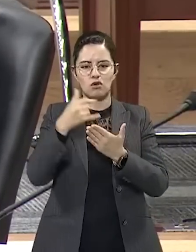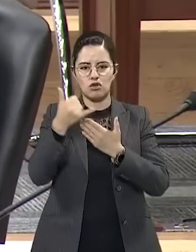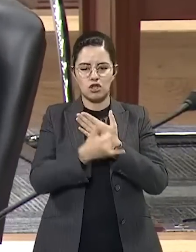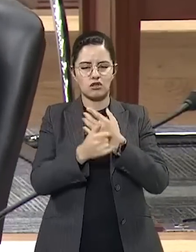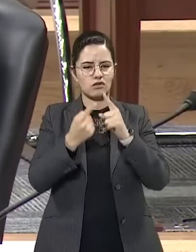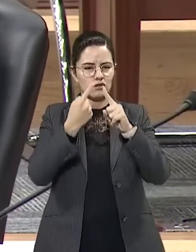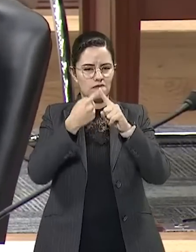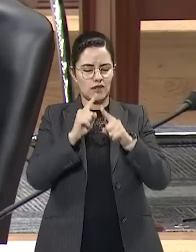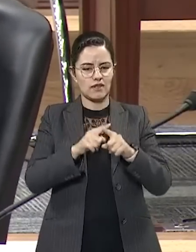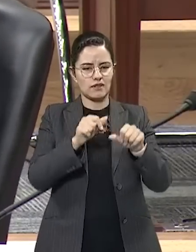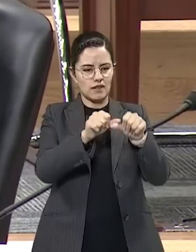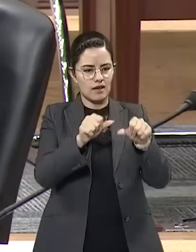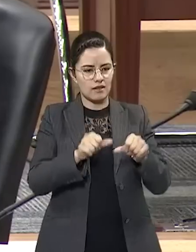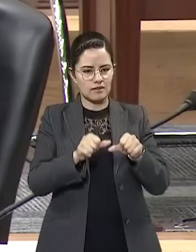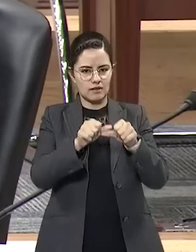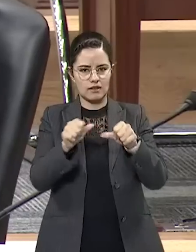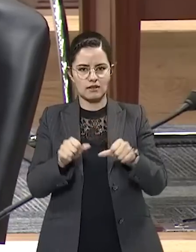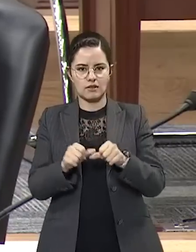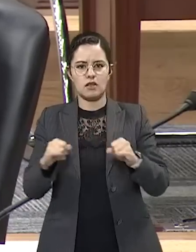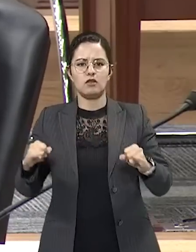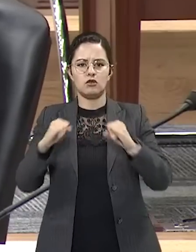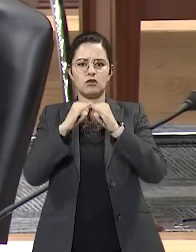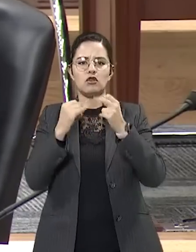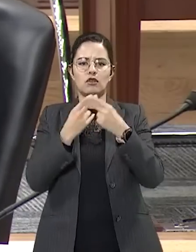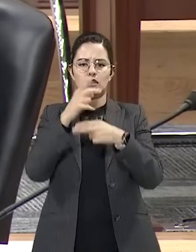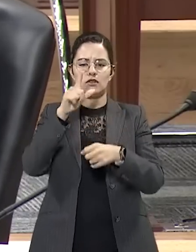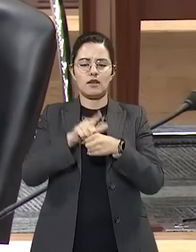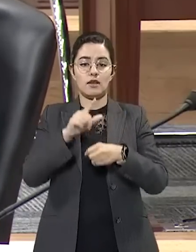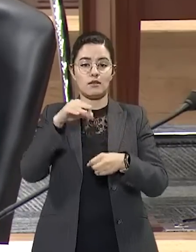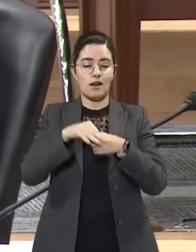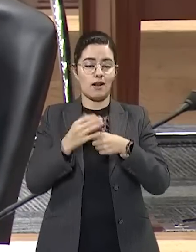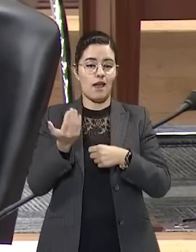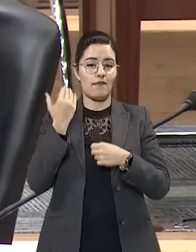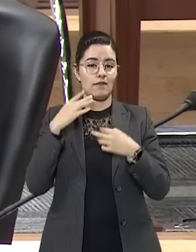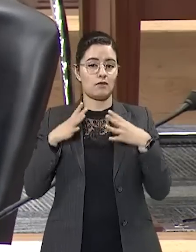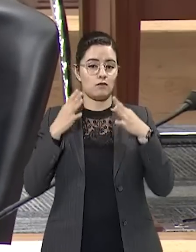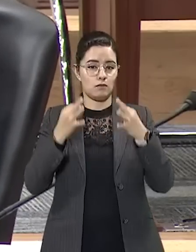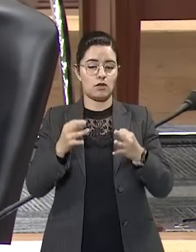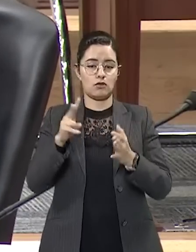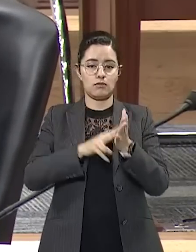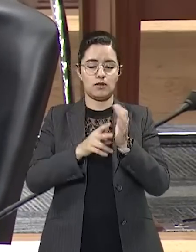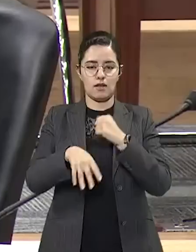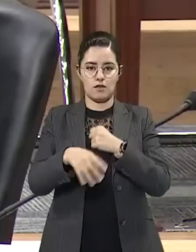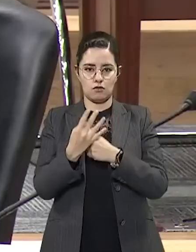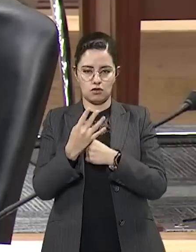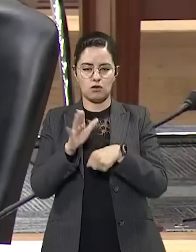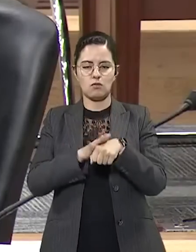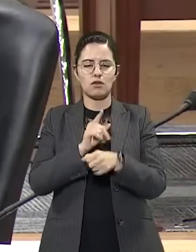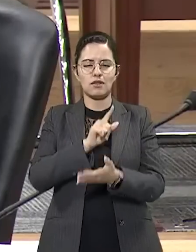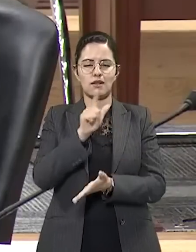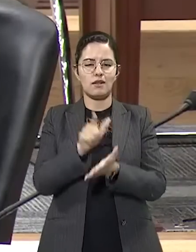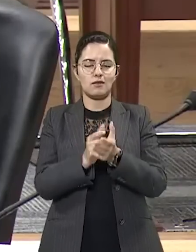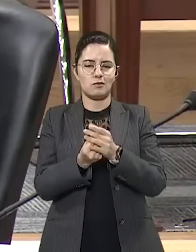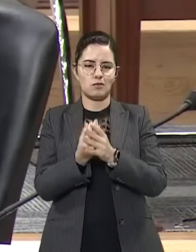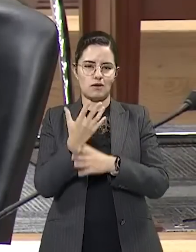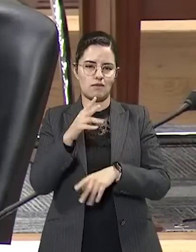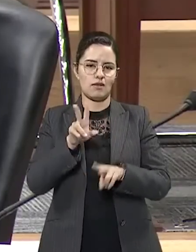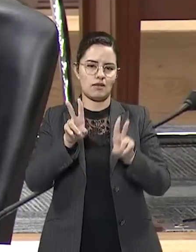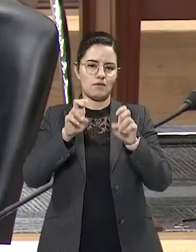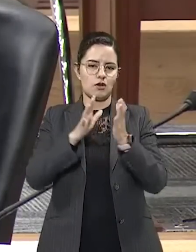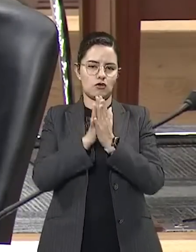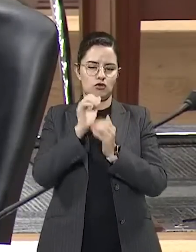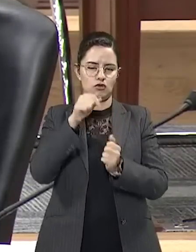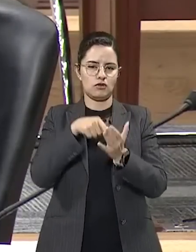del Instituto Nacional electoral desde su creación en 2014 consecuencia de la Reforma constitucional de